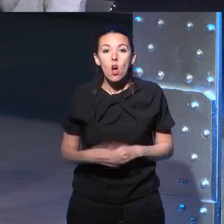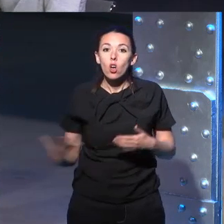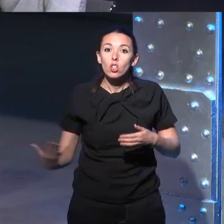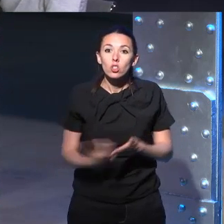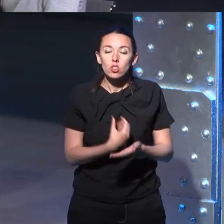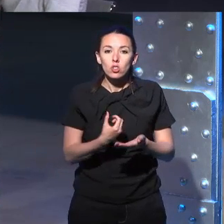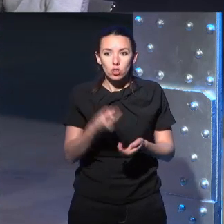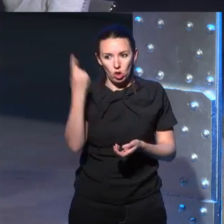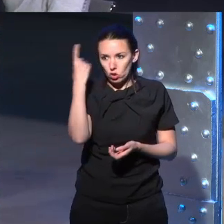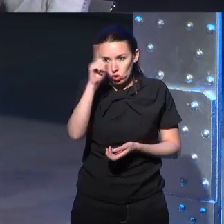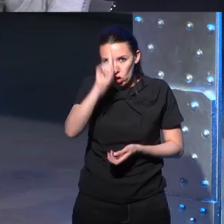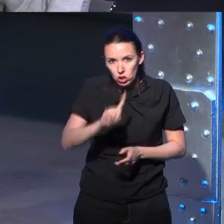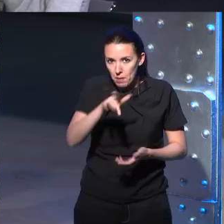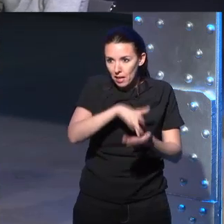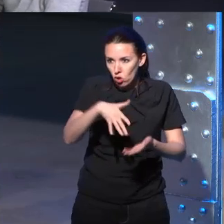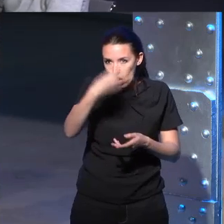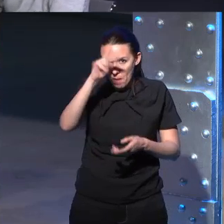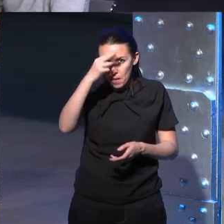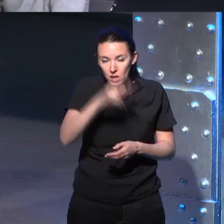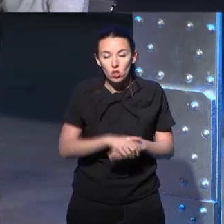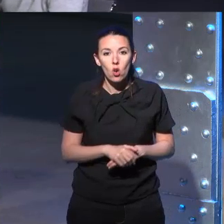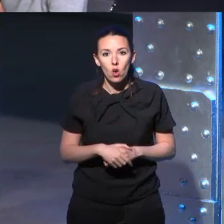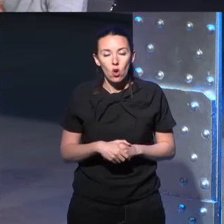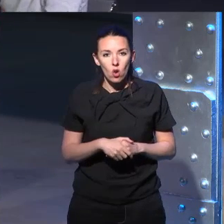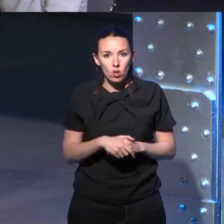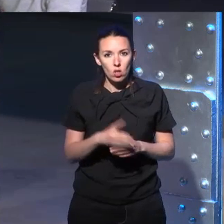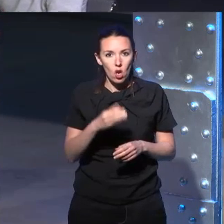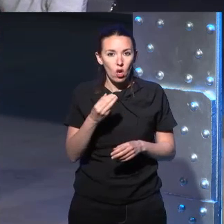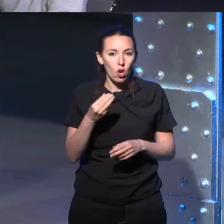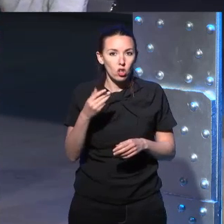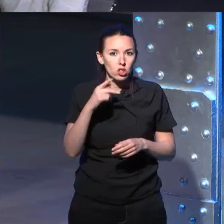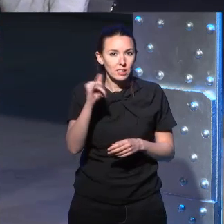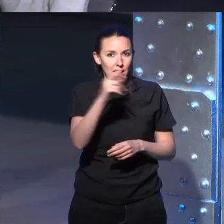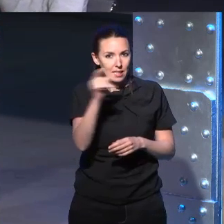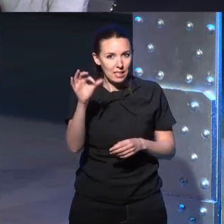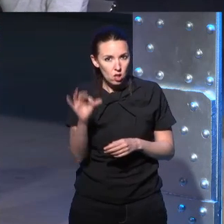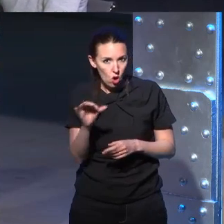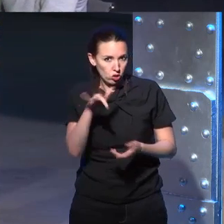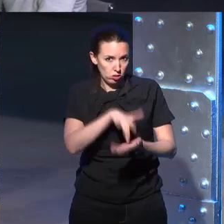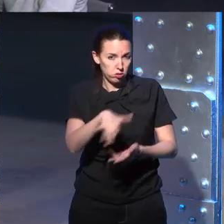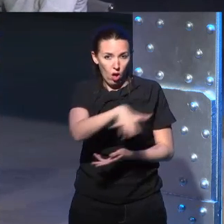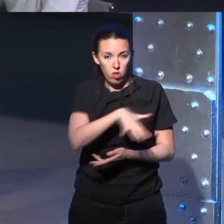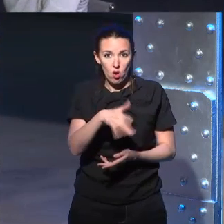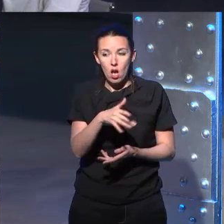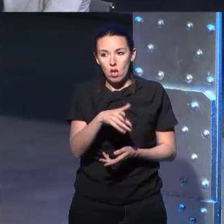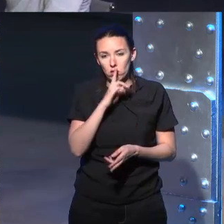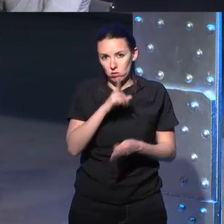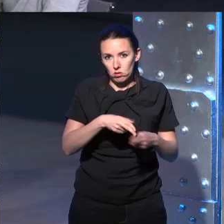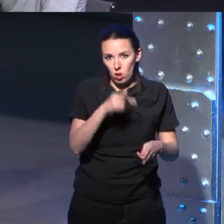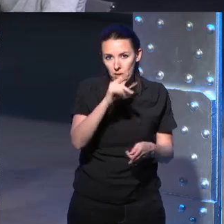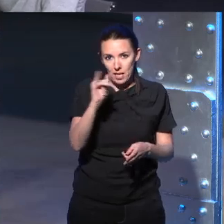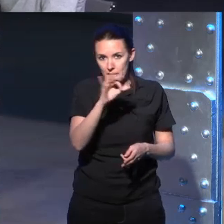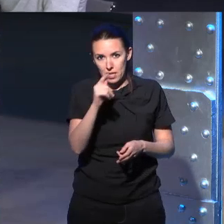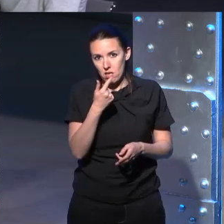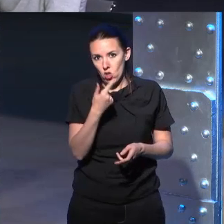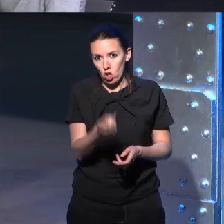que cuento, porque hay un grupo. Yo no sabía que había existido eso en México, por ejemplo. No, había un grupo de. Los kikos nacieron allí, digamos. Bueno, ahí eran kikos a la